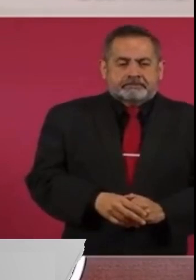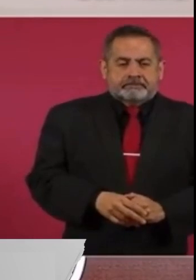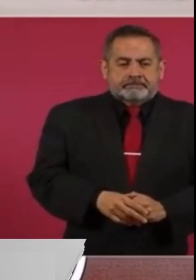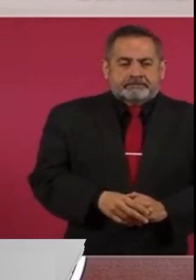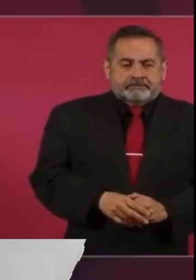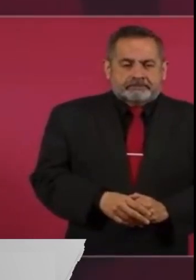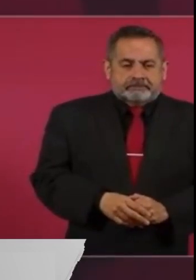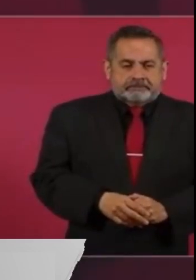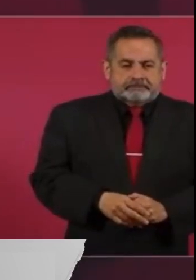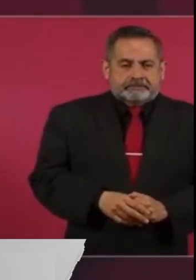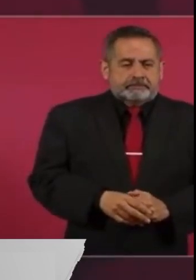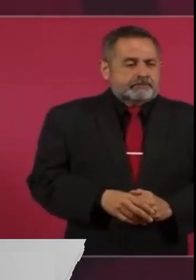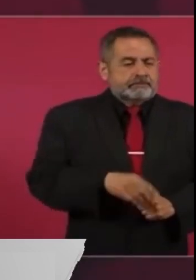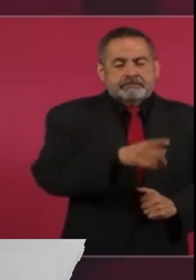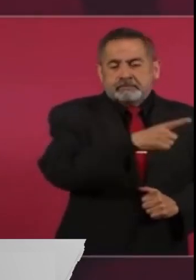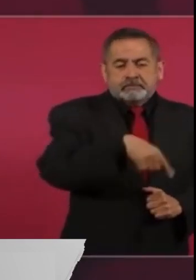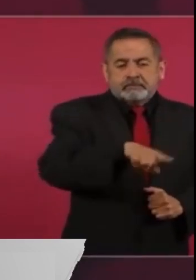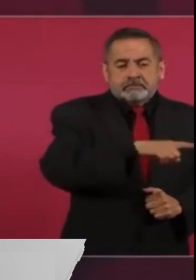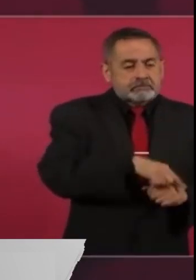al servicio